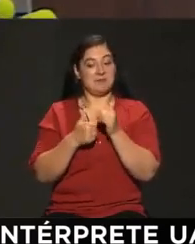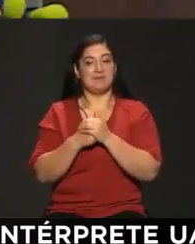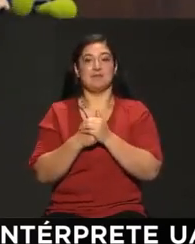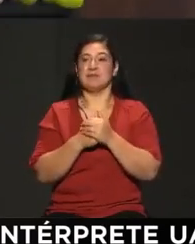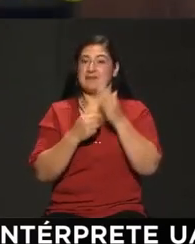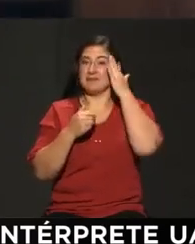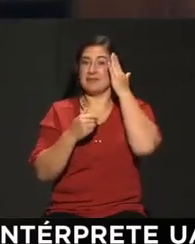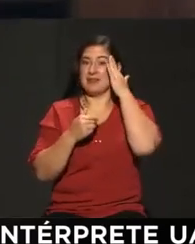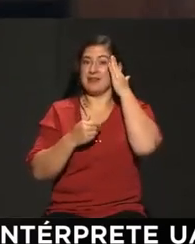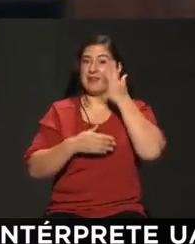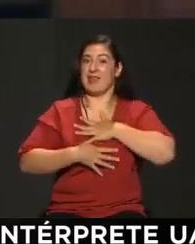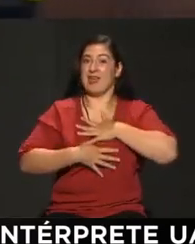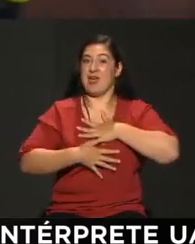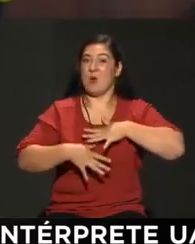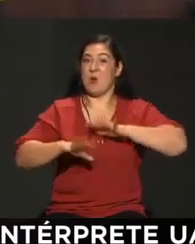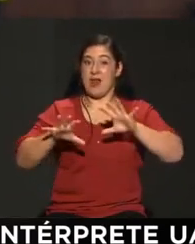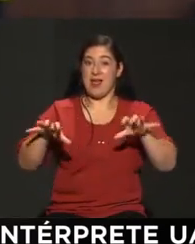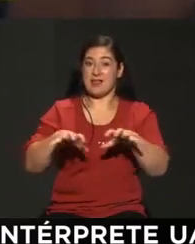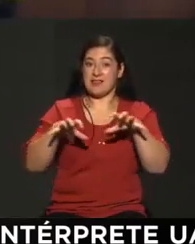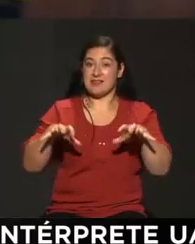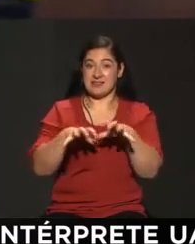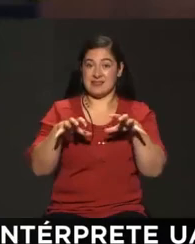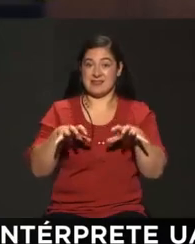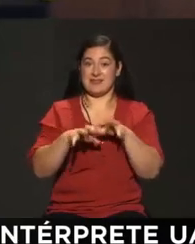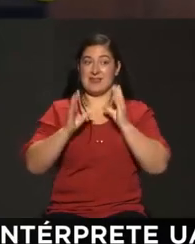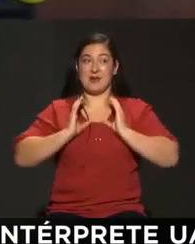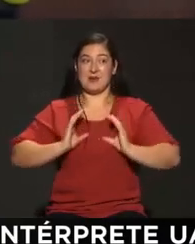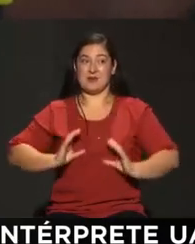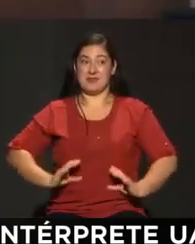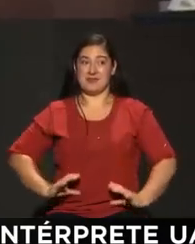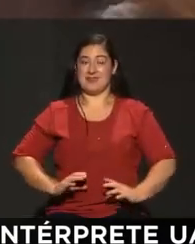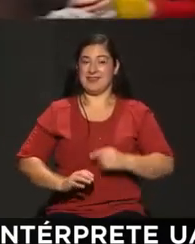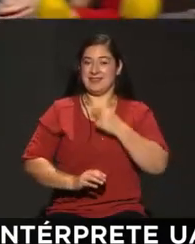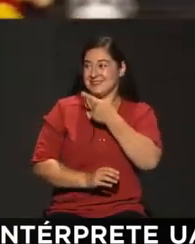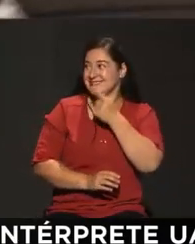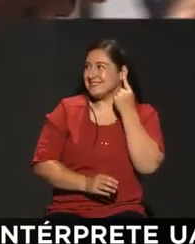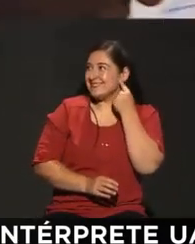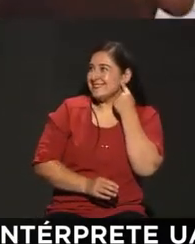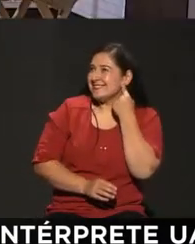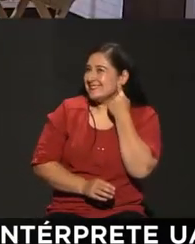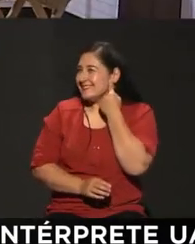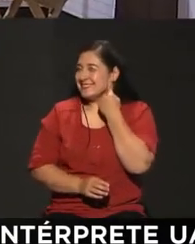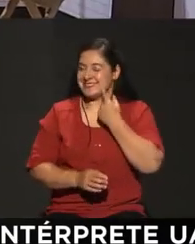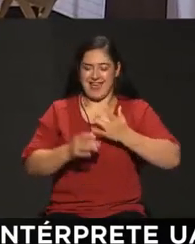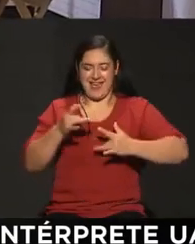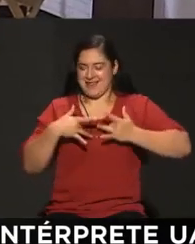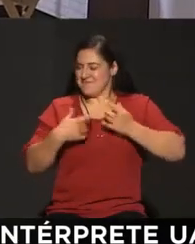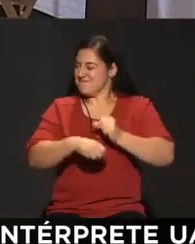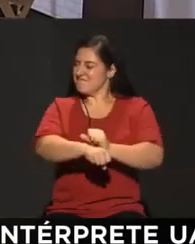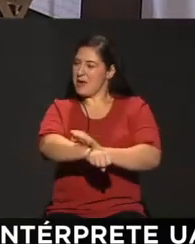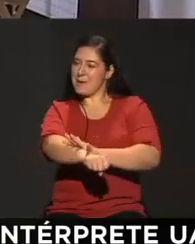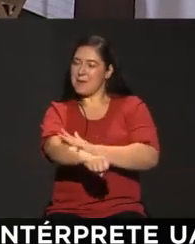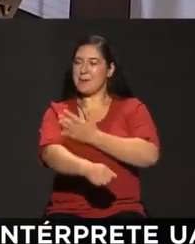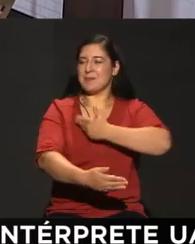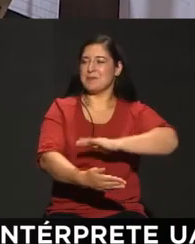actividad física. Siento alegría, siento emoción, cuando empieza esta sesión. Vamos